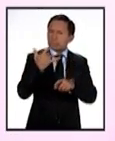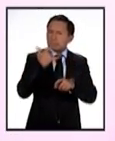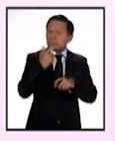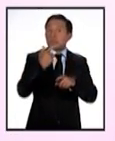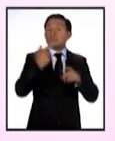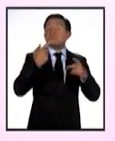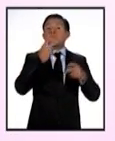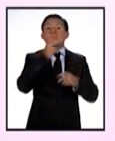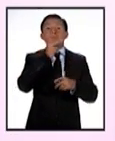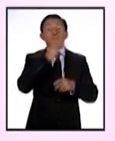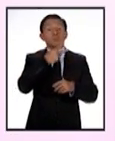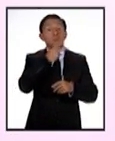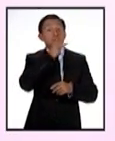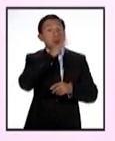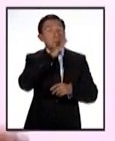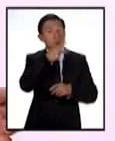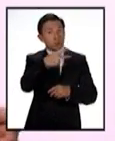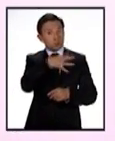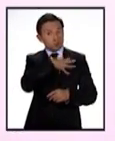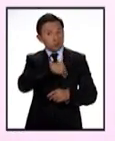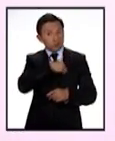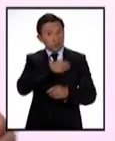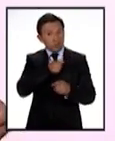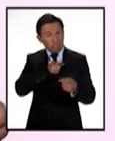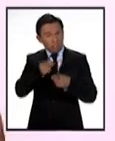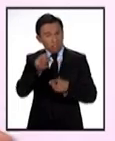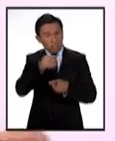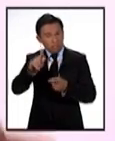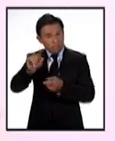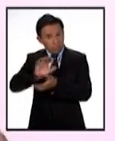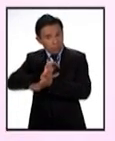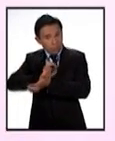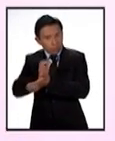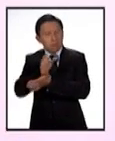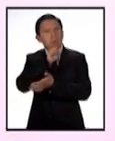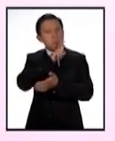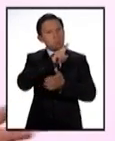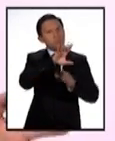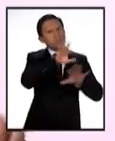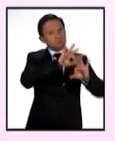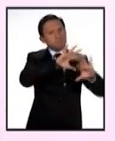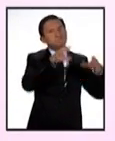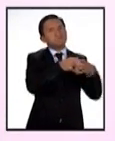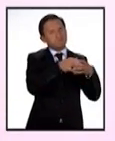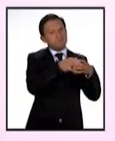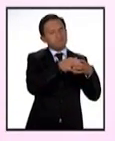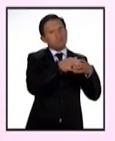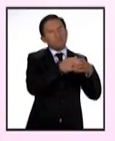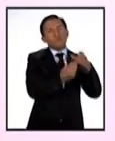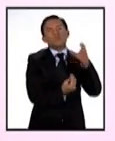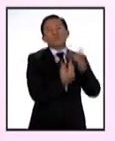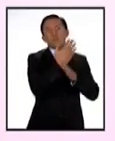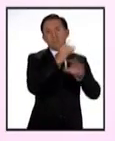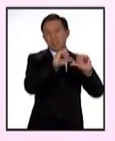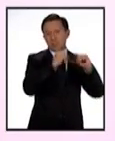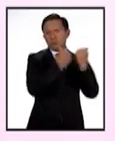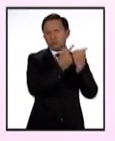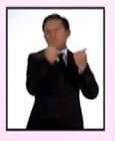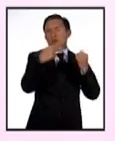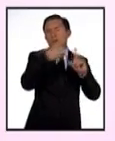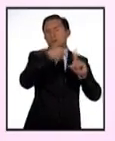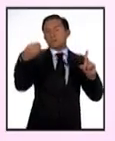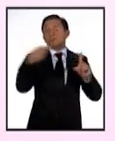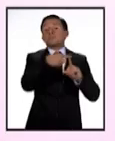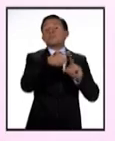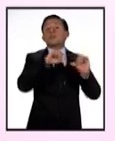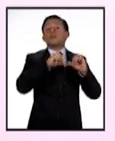los hijos que sufren esta violencia y también acompañándolos. Esta organización lleva el nombre de Asociación